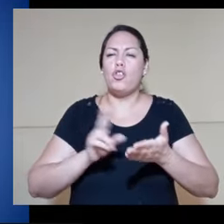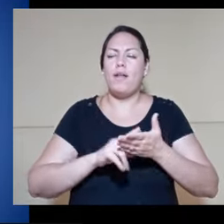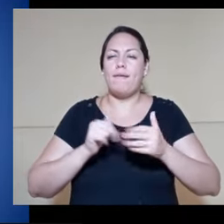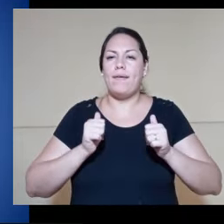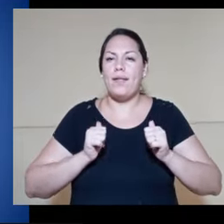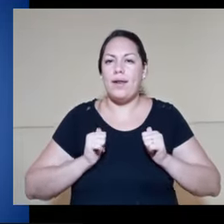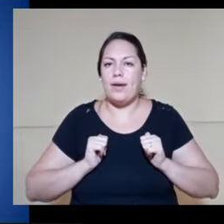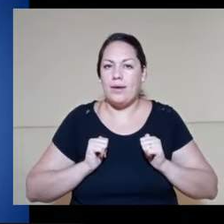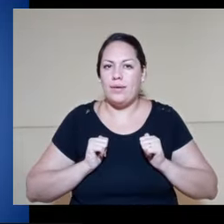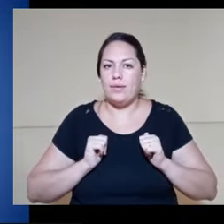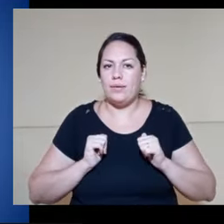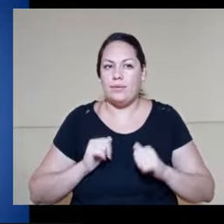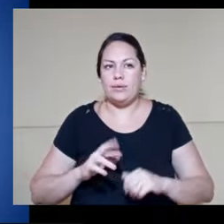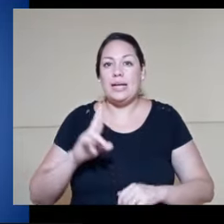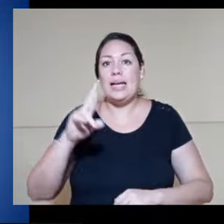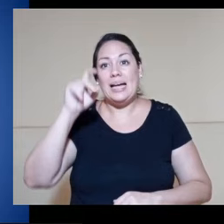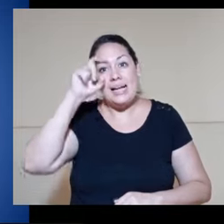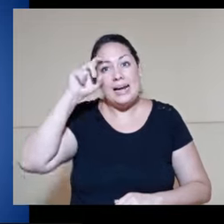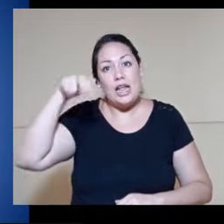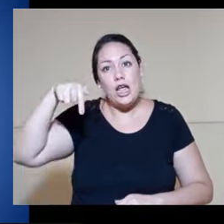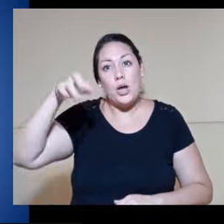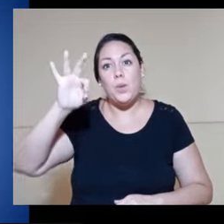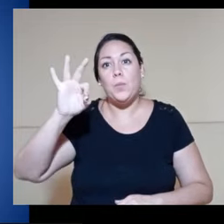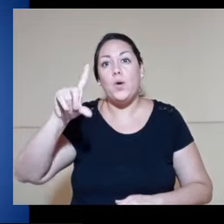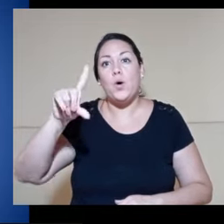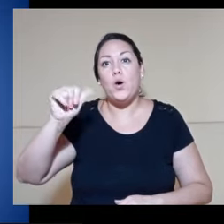a que vuelva a tener la polaridad inicial.